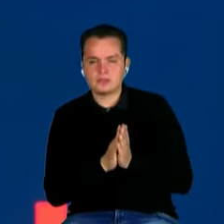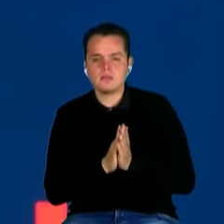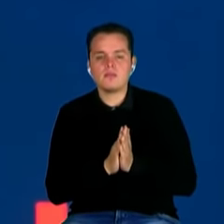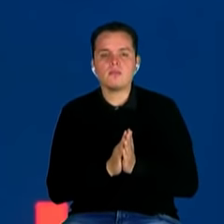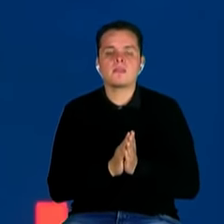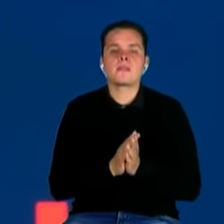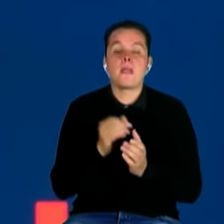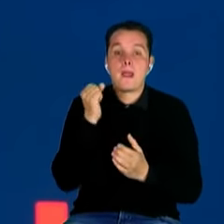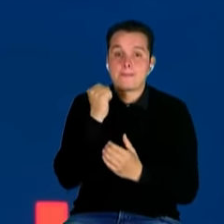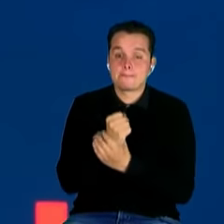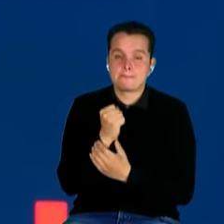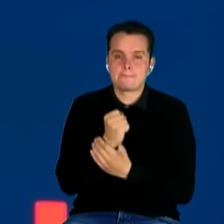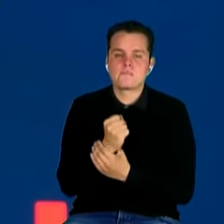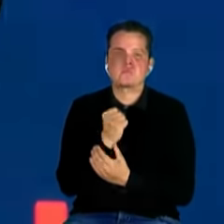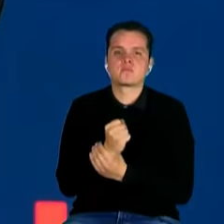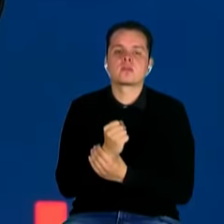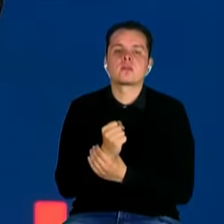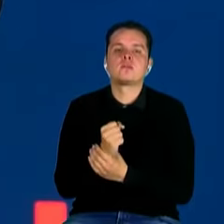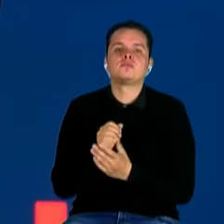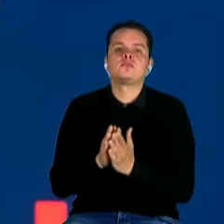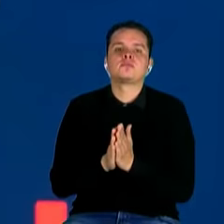Y es que Abraham,